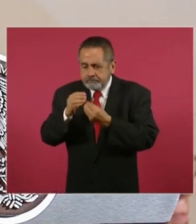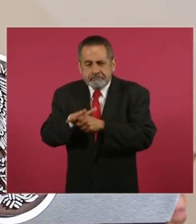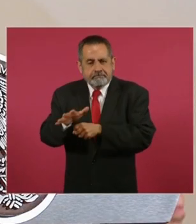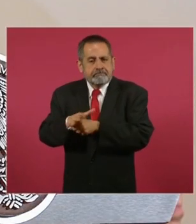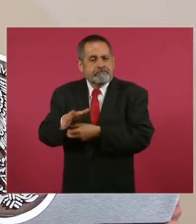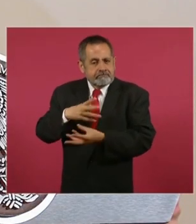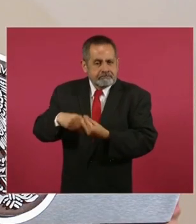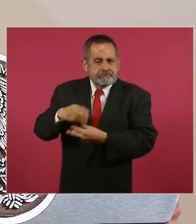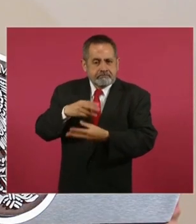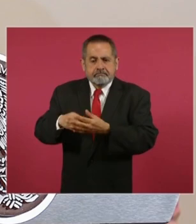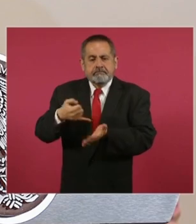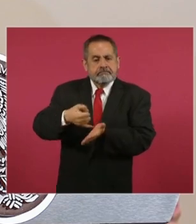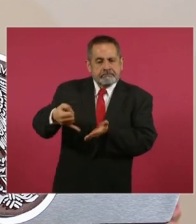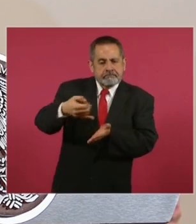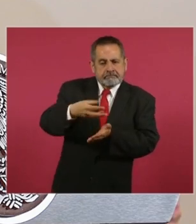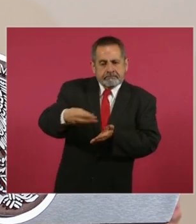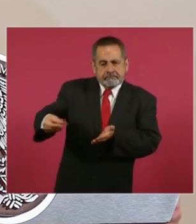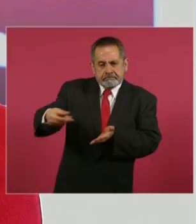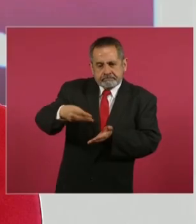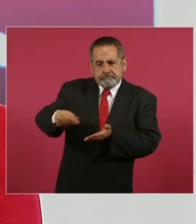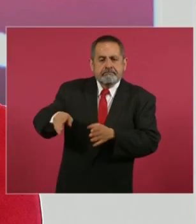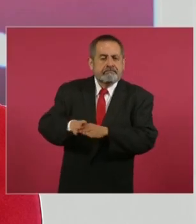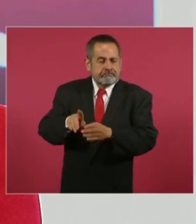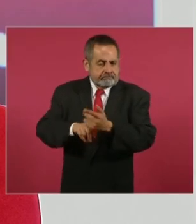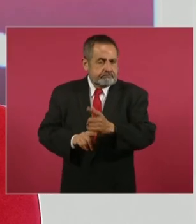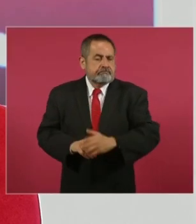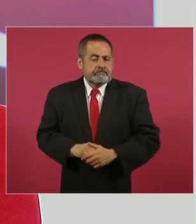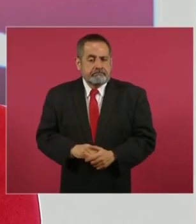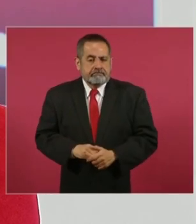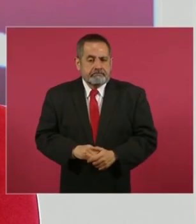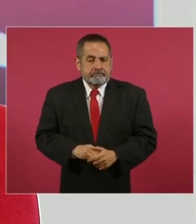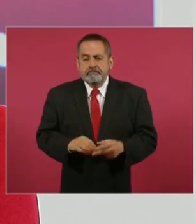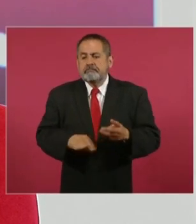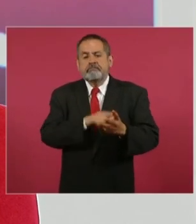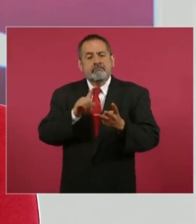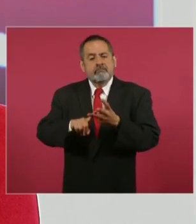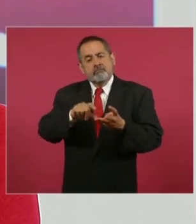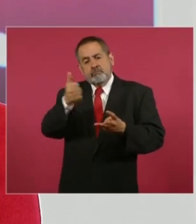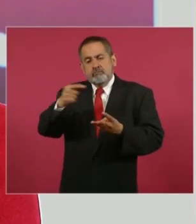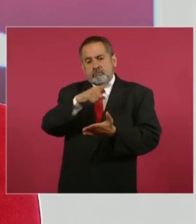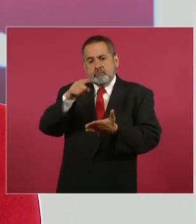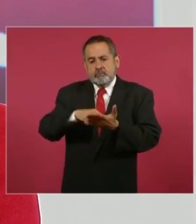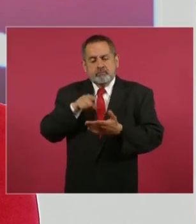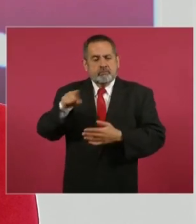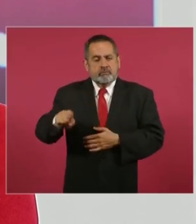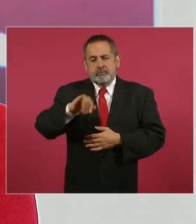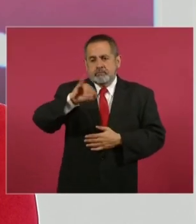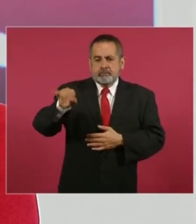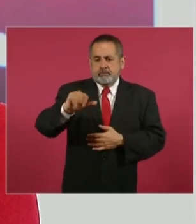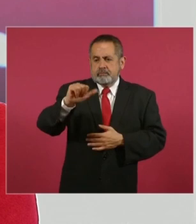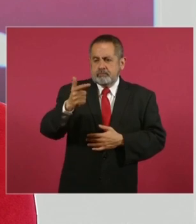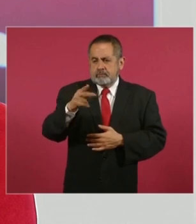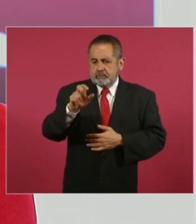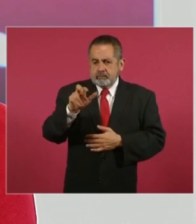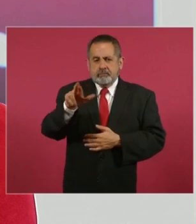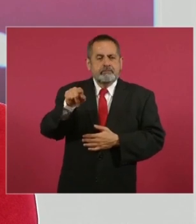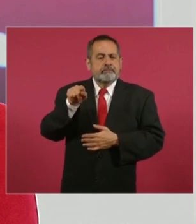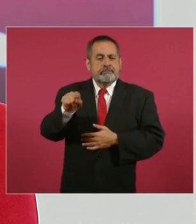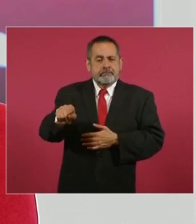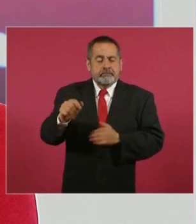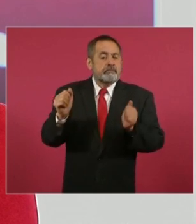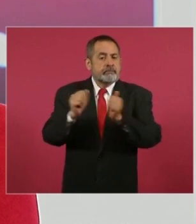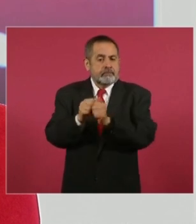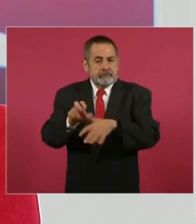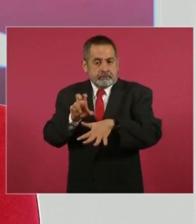un uso agrícola. En el área de protección de flora y fauna Jaguar nace también con el emblemático proyecto